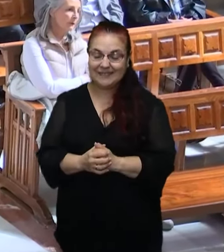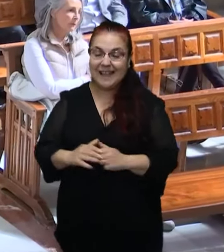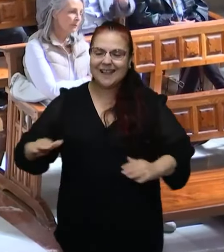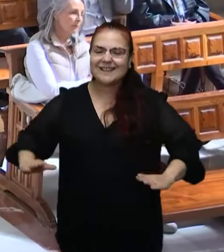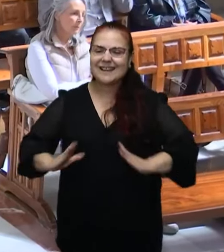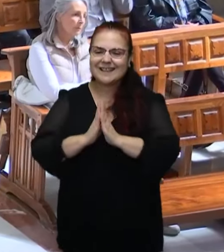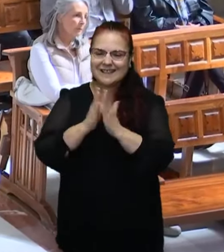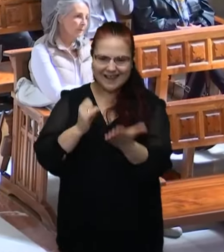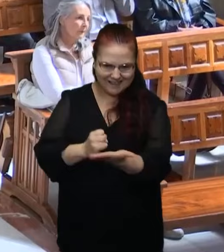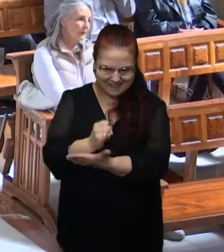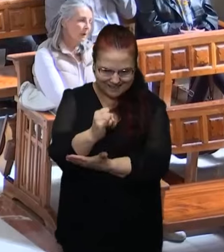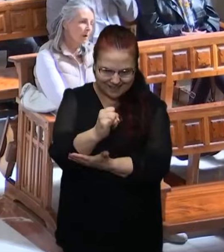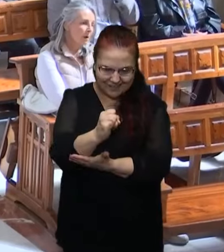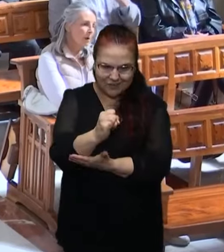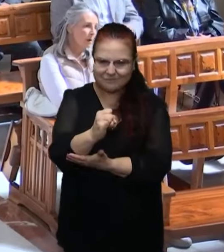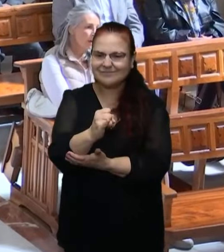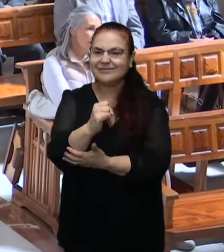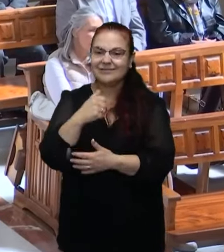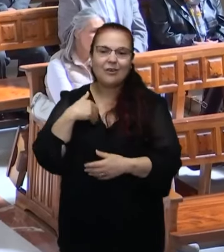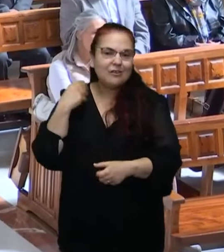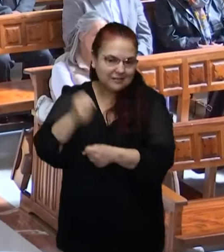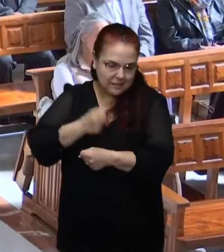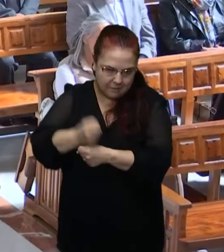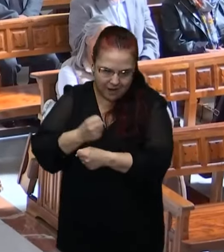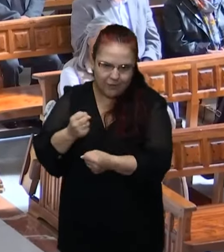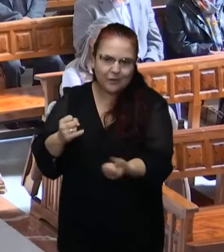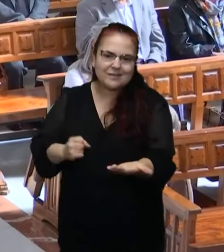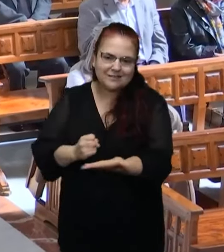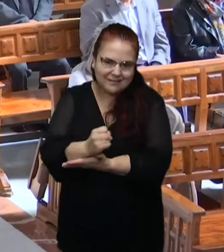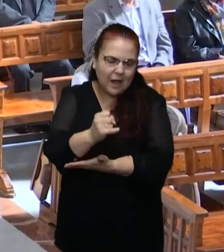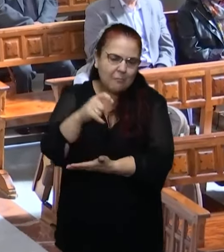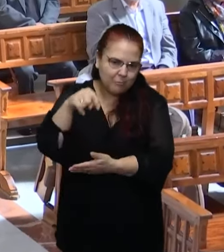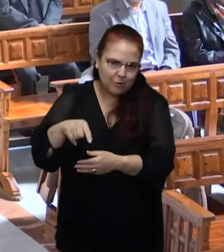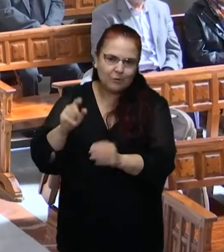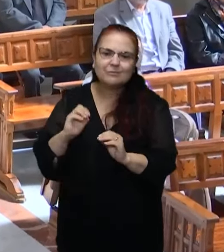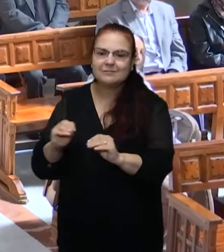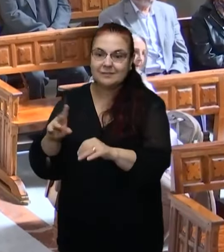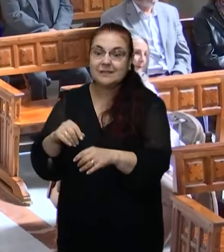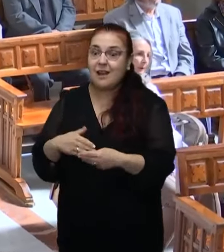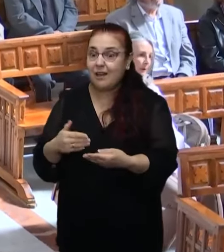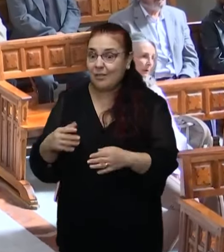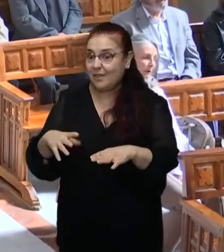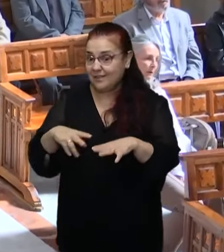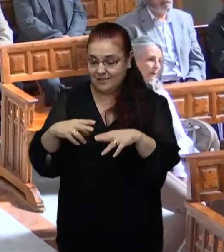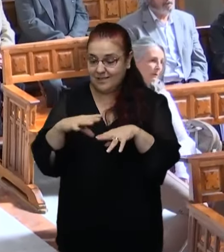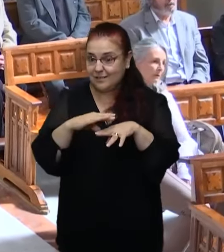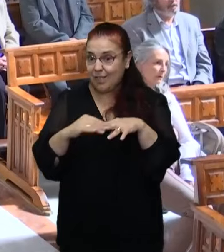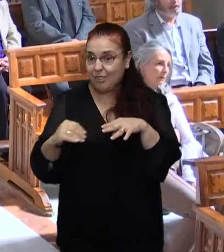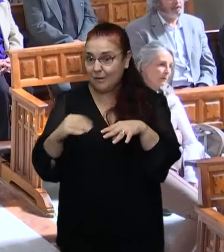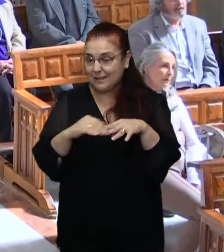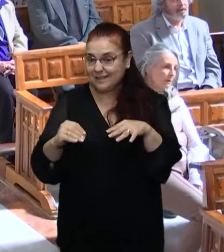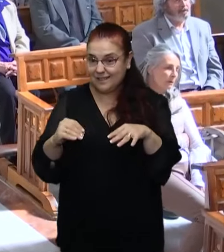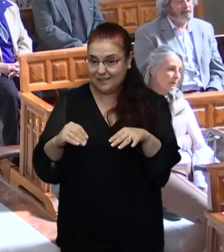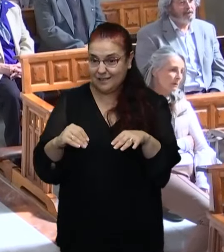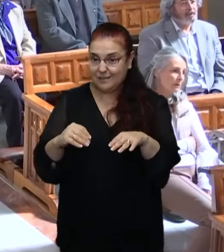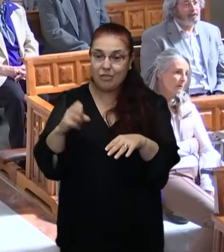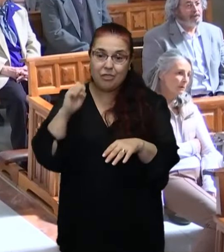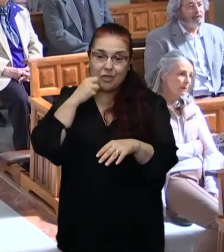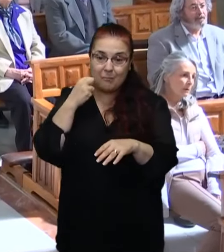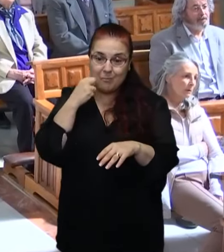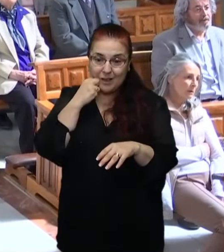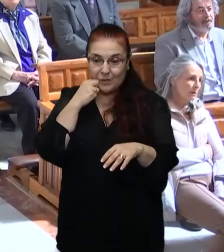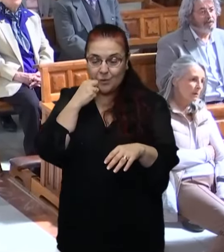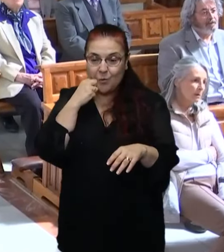San Isidro, como tantos agricultores de su tiempo y también del nuestro, pues llevaría las zapatillas manchadas de barro,